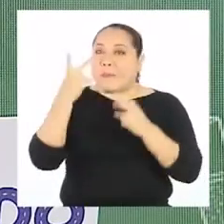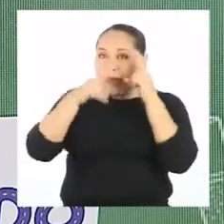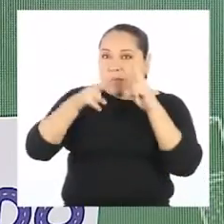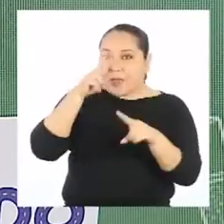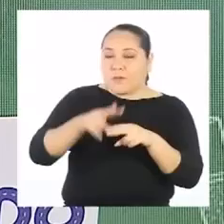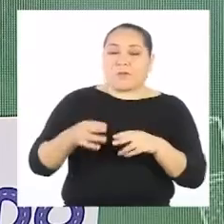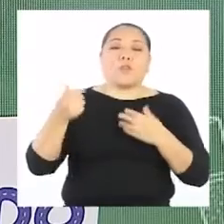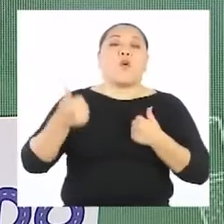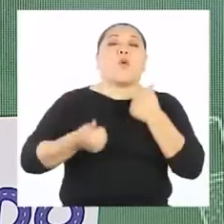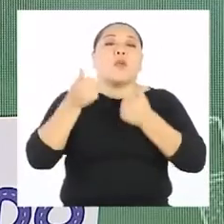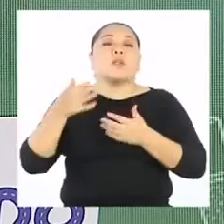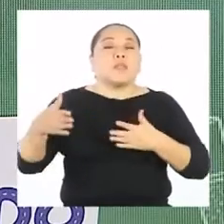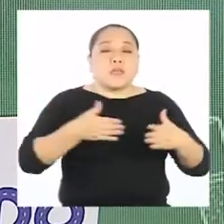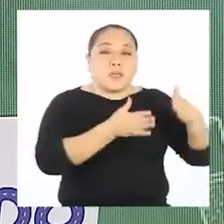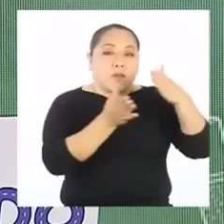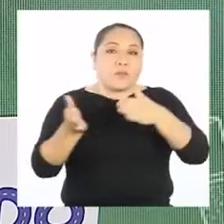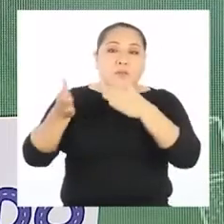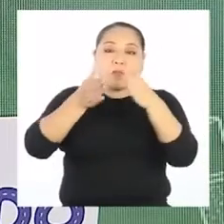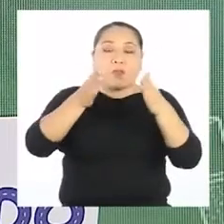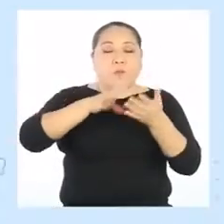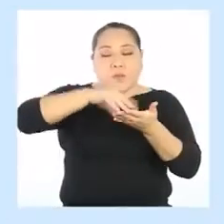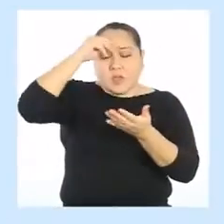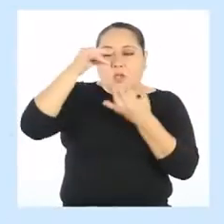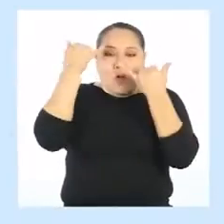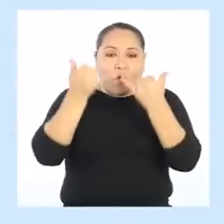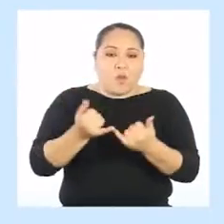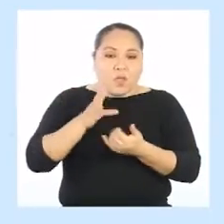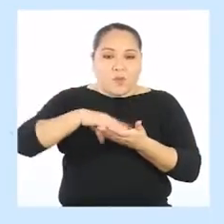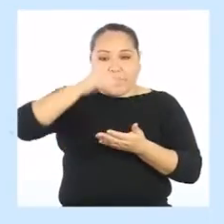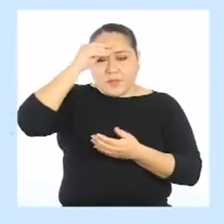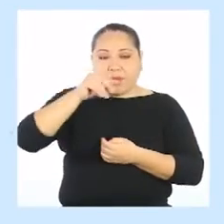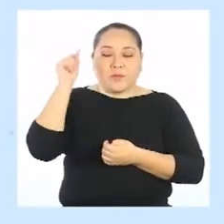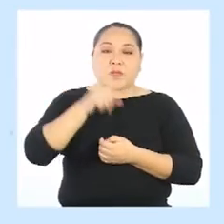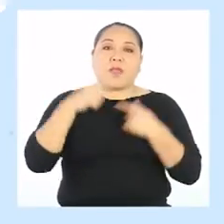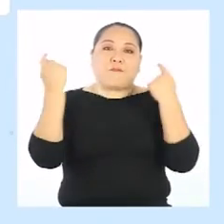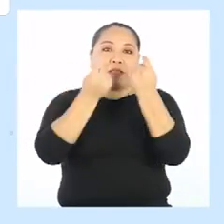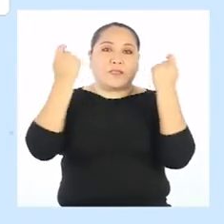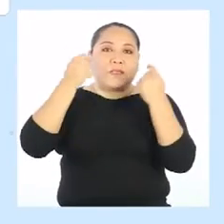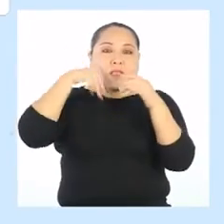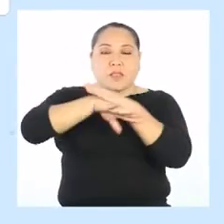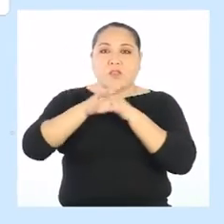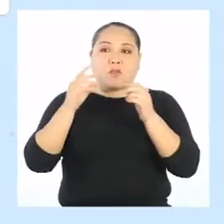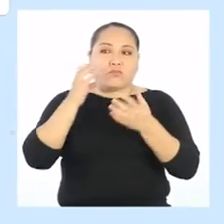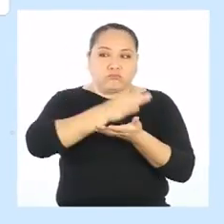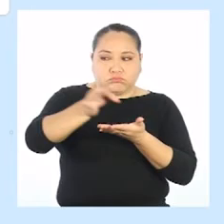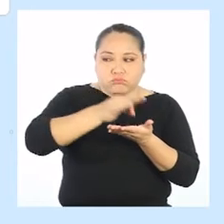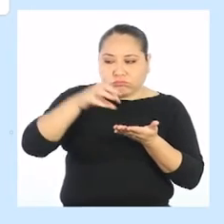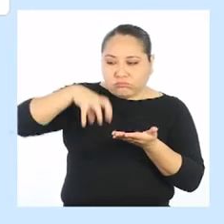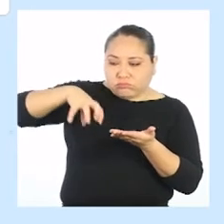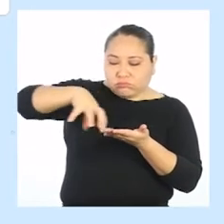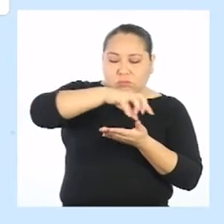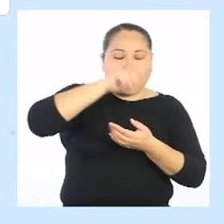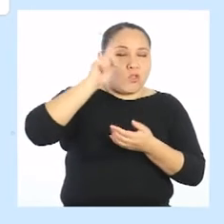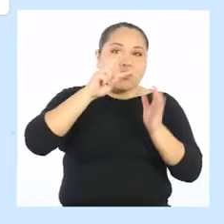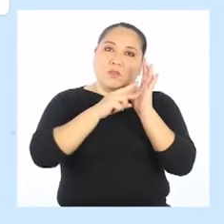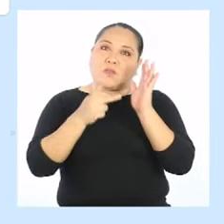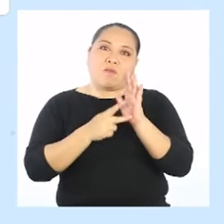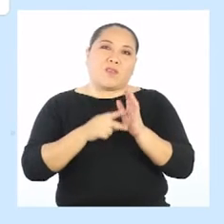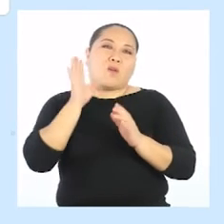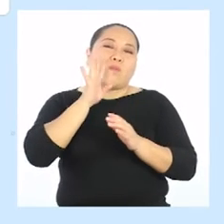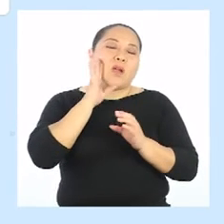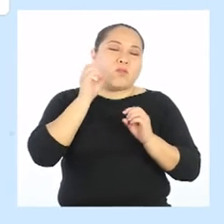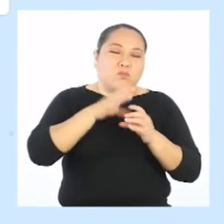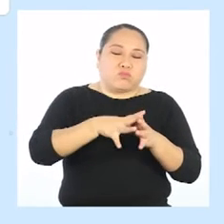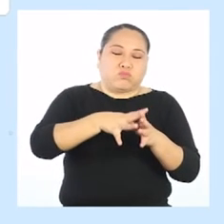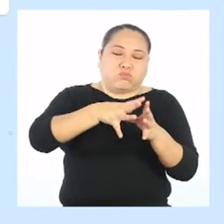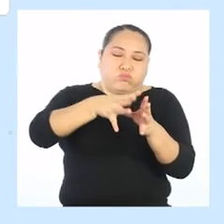profesor. Veamos nuestro camino de aprendizaje. Hoy aprendimos que las festividades en las localidades no deben significar un